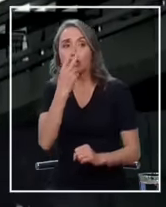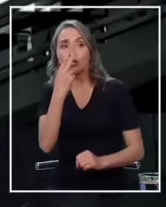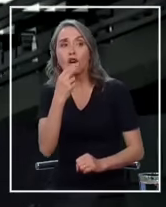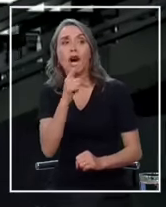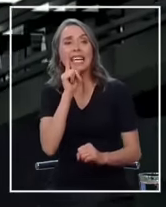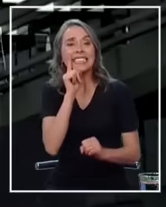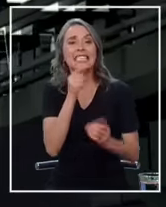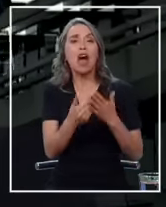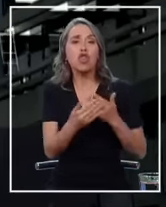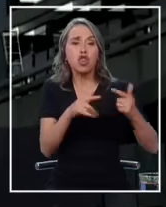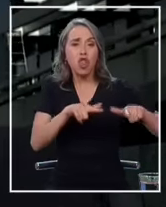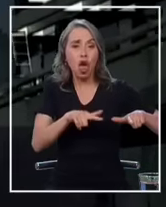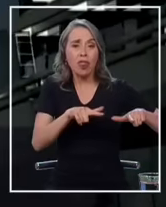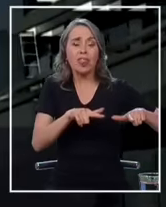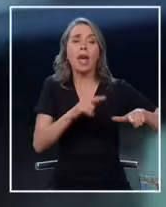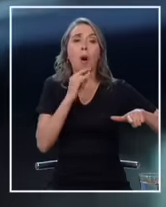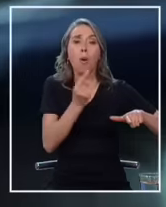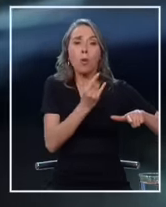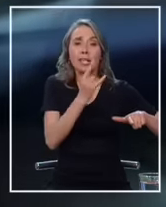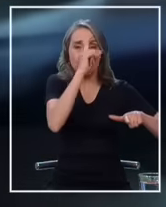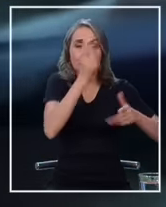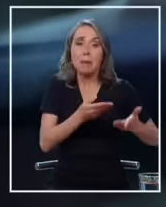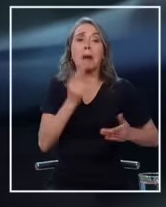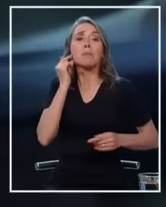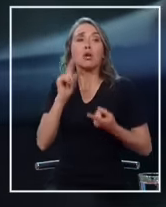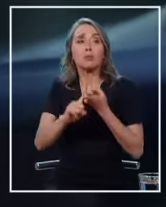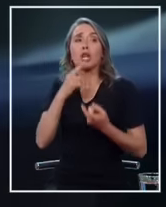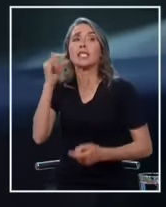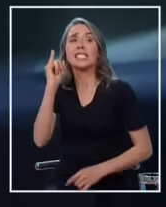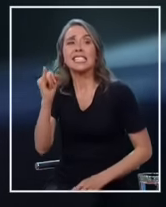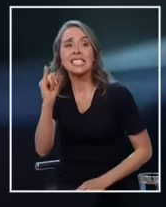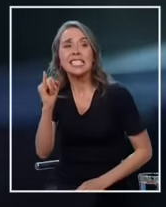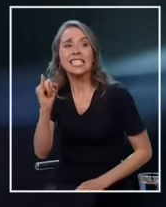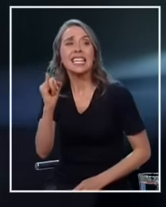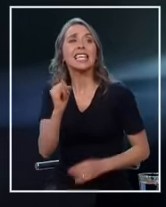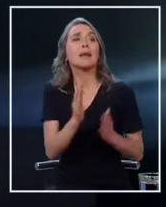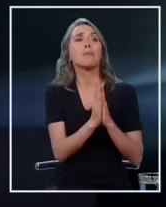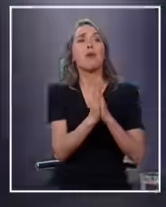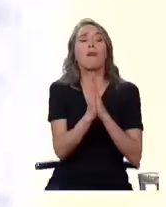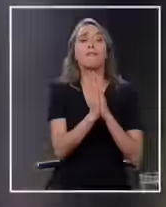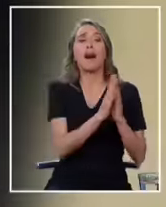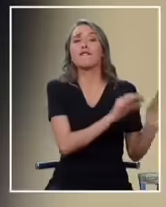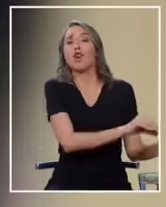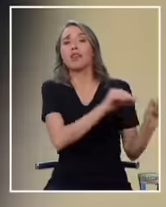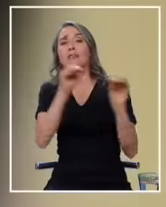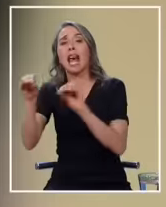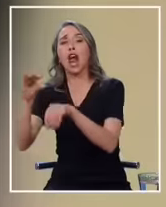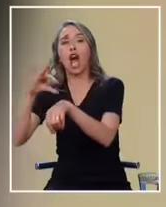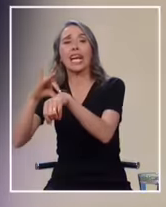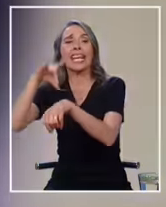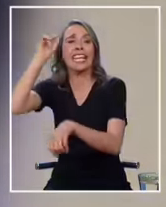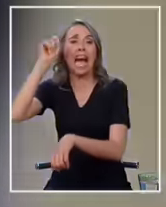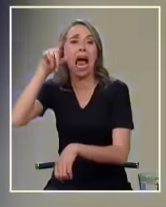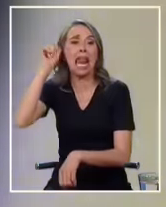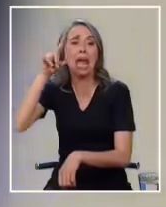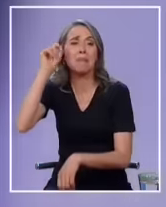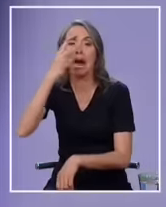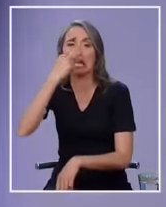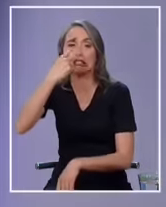en atención en el hospital de Melipilla? Sí, pero yo sé que me lo admitan en mano.